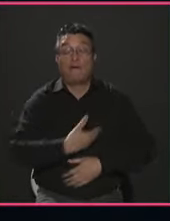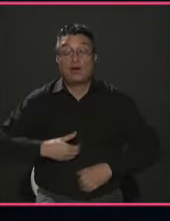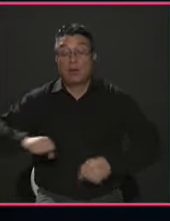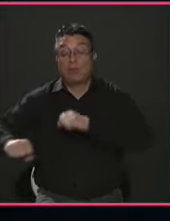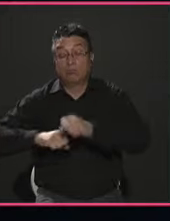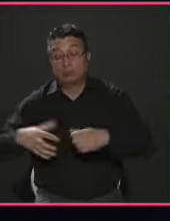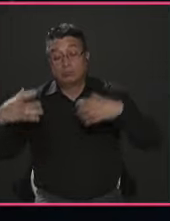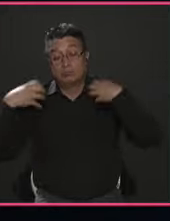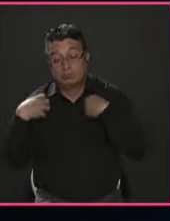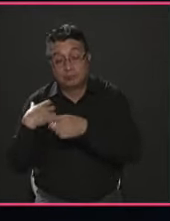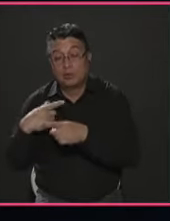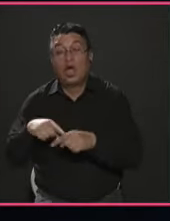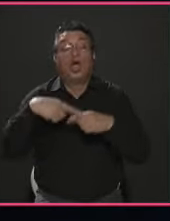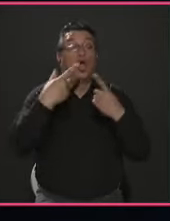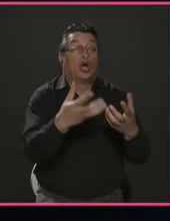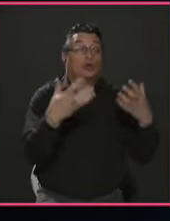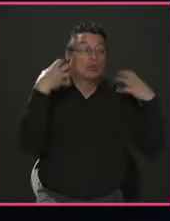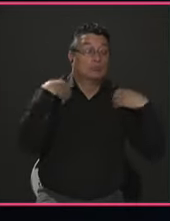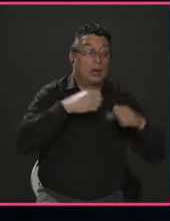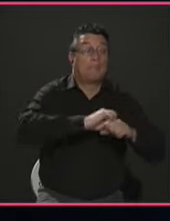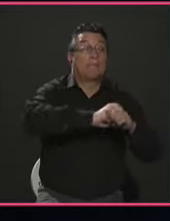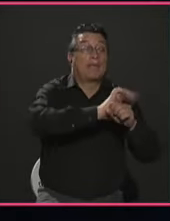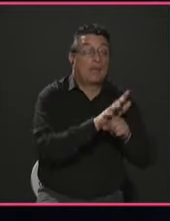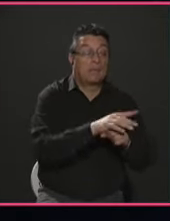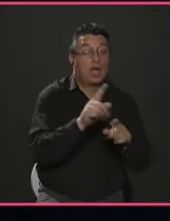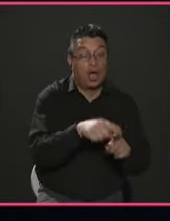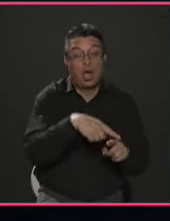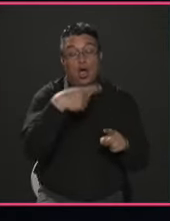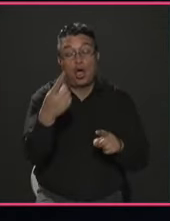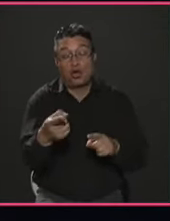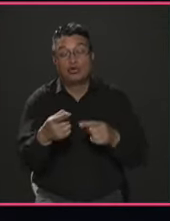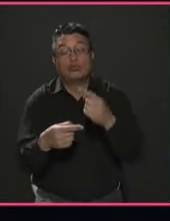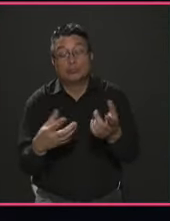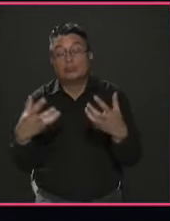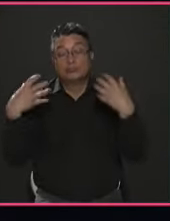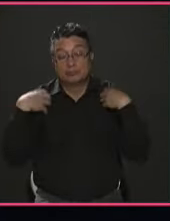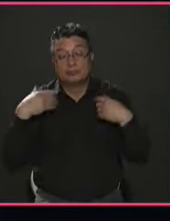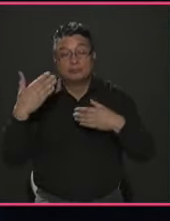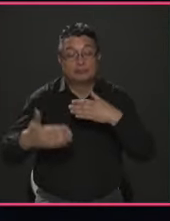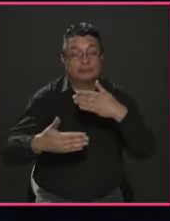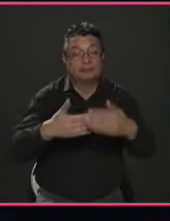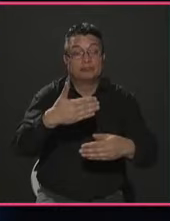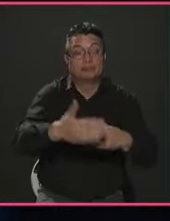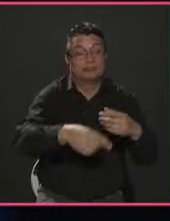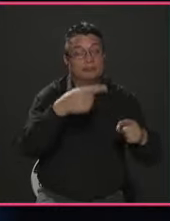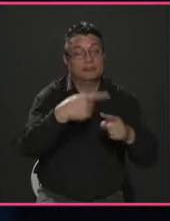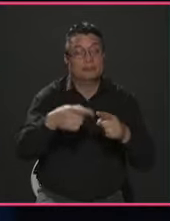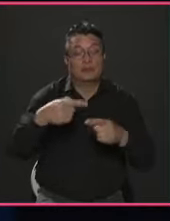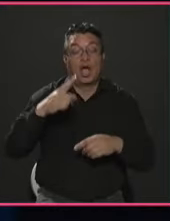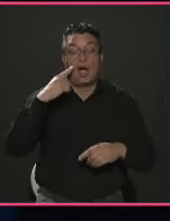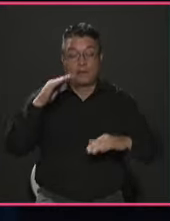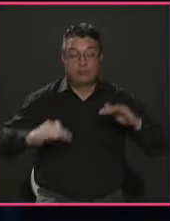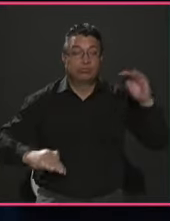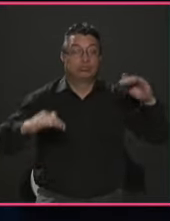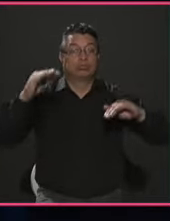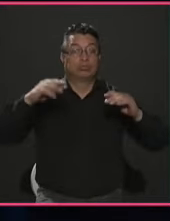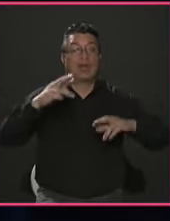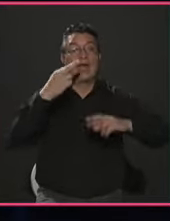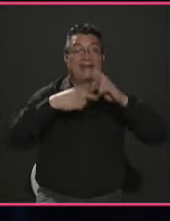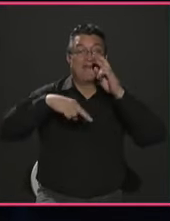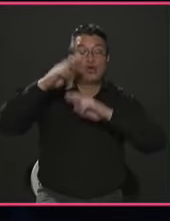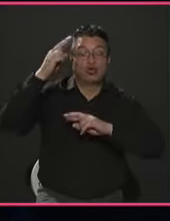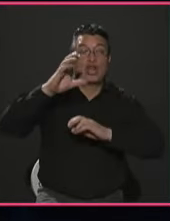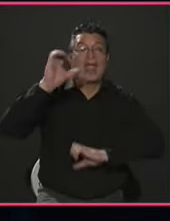otros que les tocan pandemia y a otros que les tocan a generaciones a otros les tocan generaciones que les tocan revoluciones